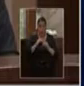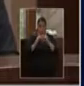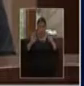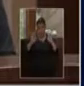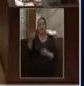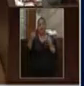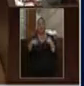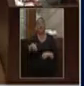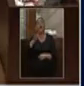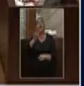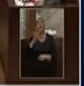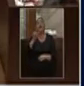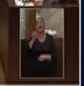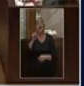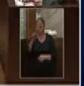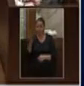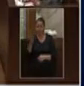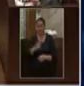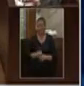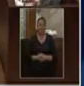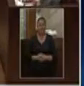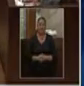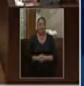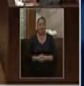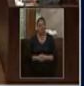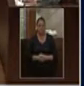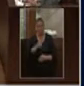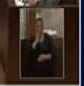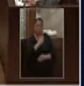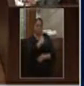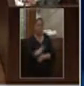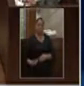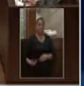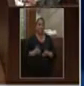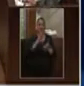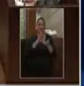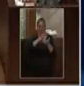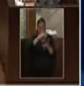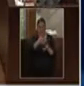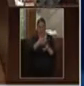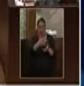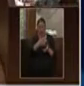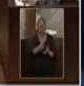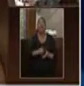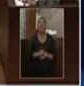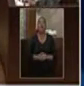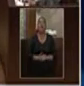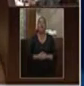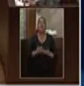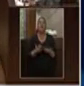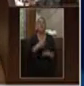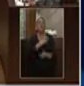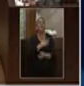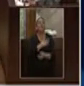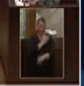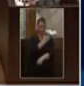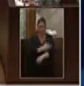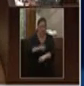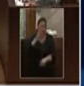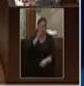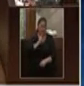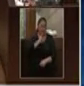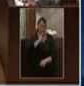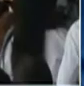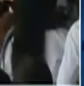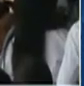como ese. Lo que sorprende mucho es que el tribunal pide o pedía o opinó anoche